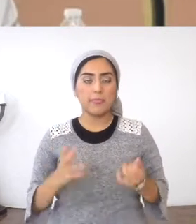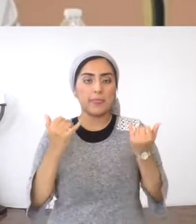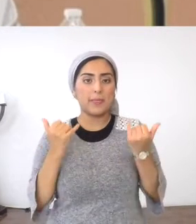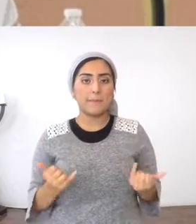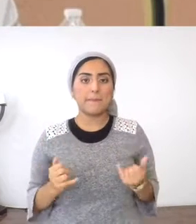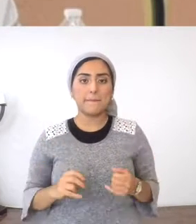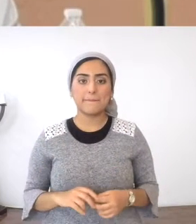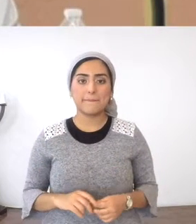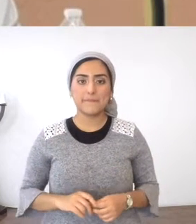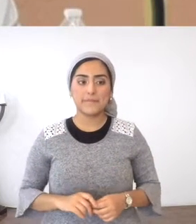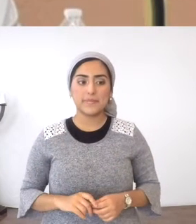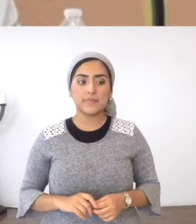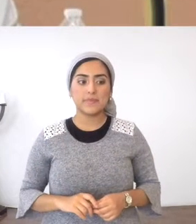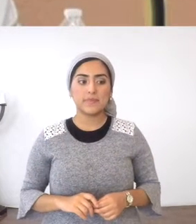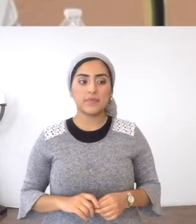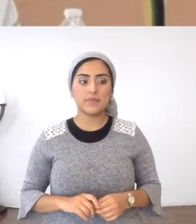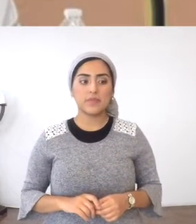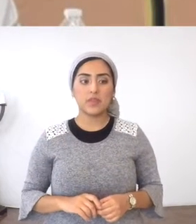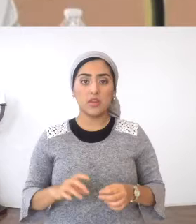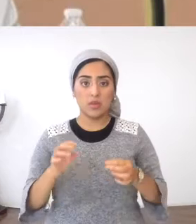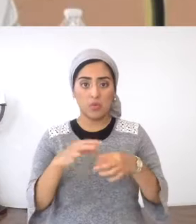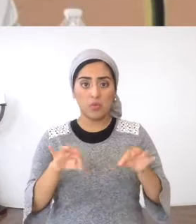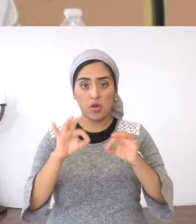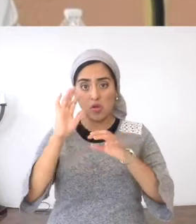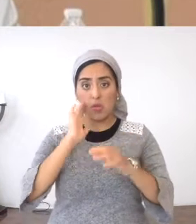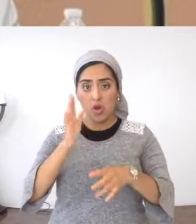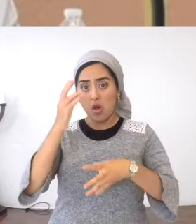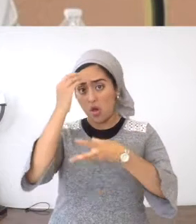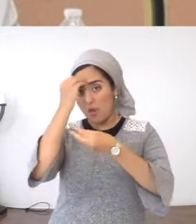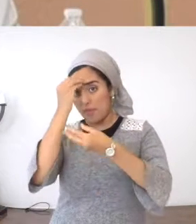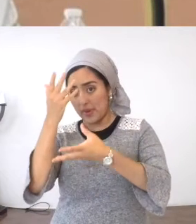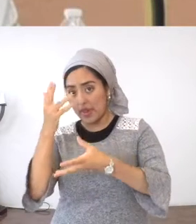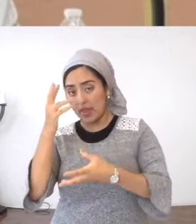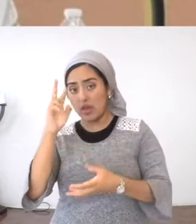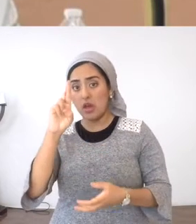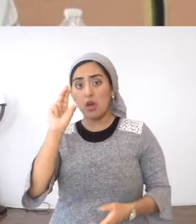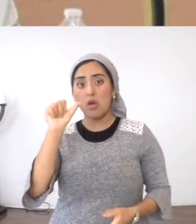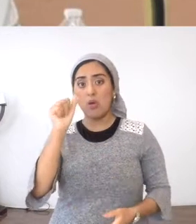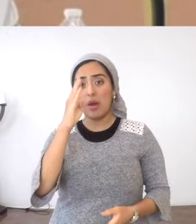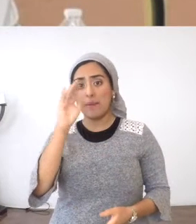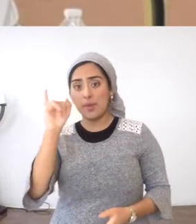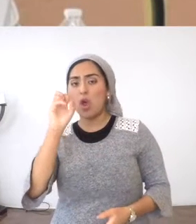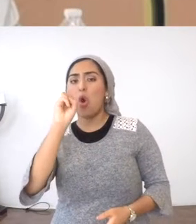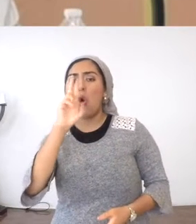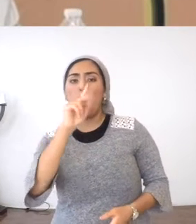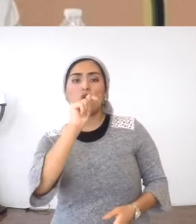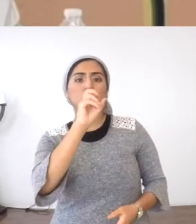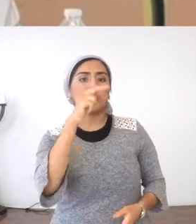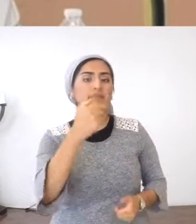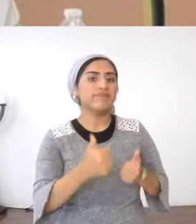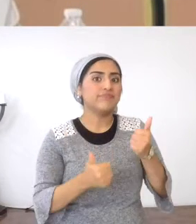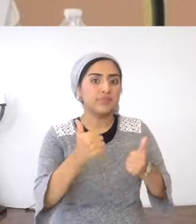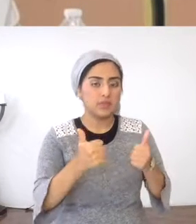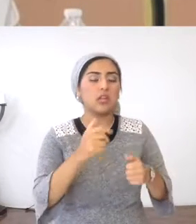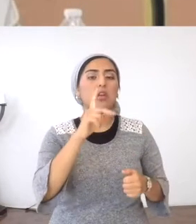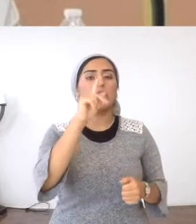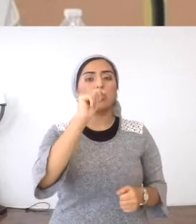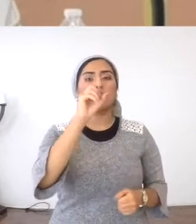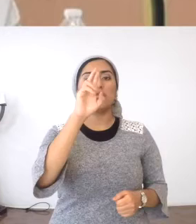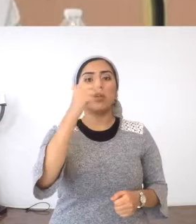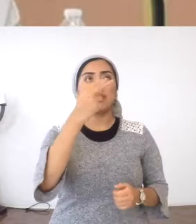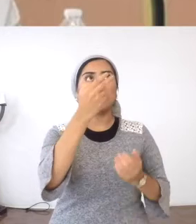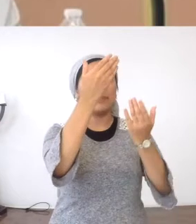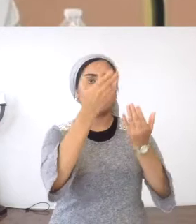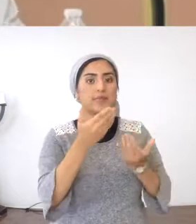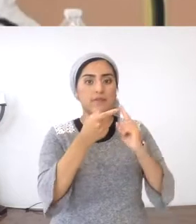Entonces A ver ¿Se va a obedecer A los rabinos O a la Torah? Claro que a la Torah Porque la Torah Viene del cielo Es el